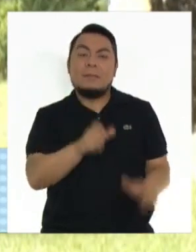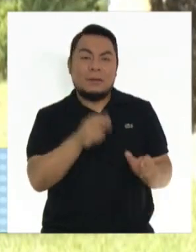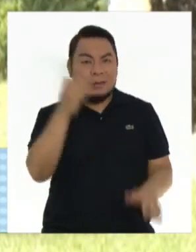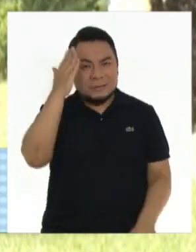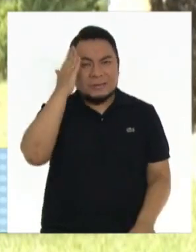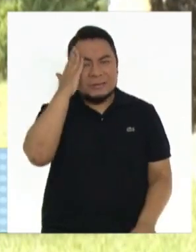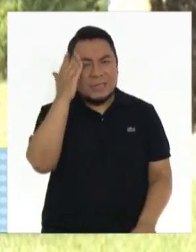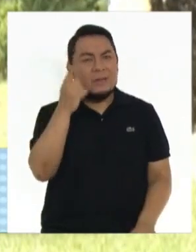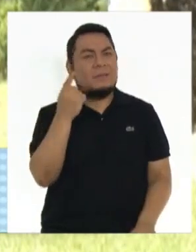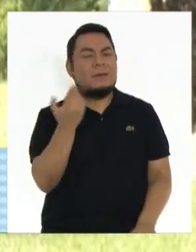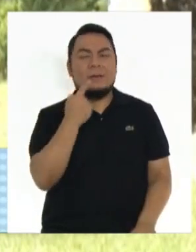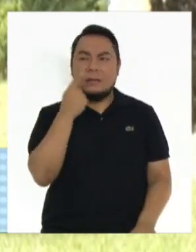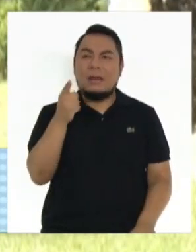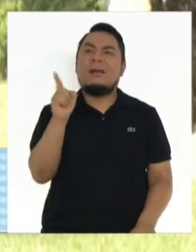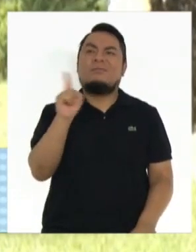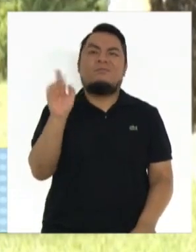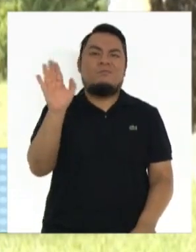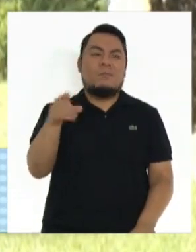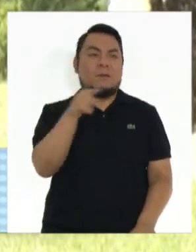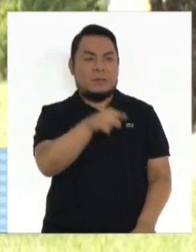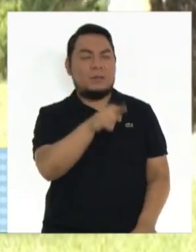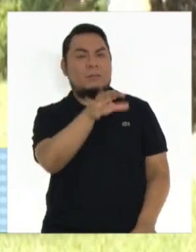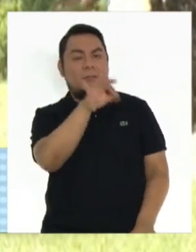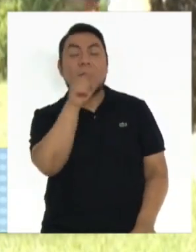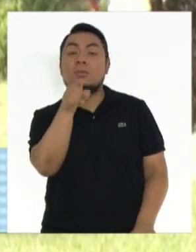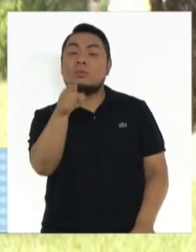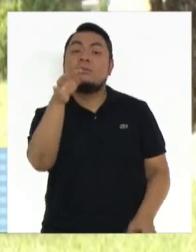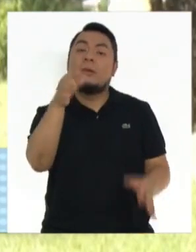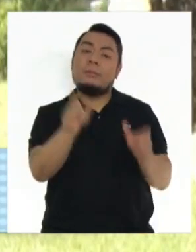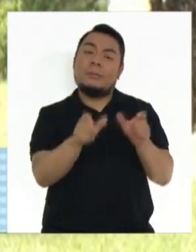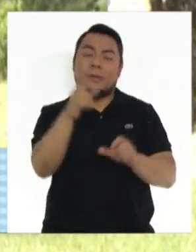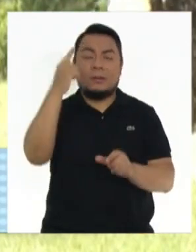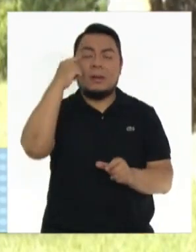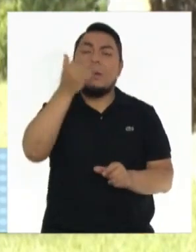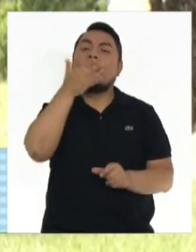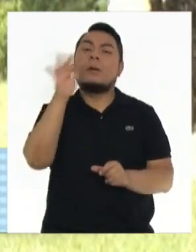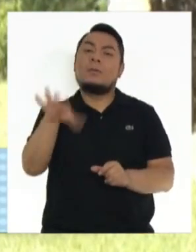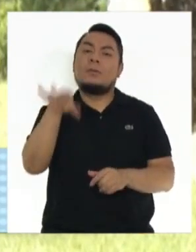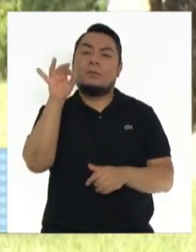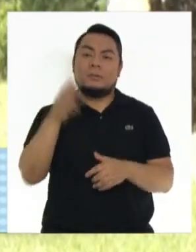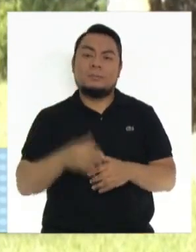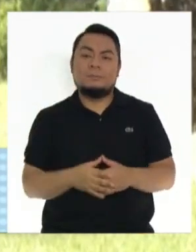respecto de qué alternativa puede ser la mejor en estos momentos.